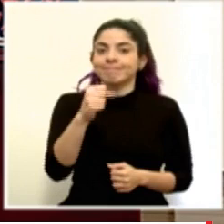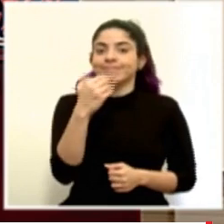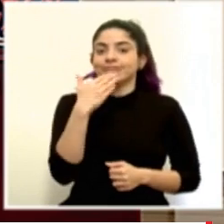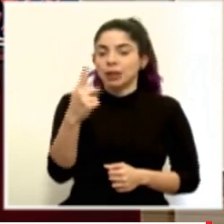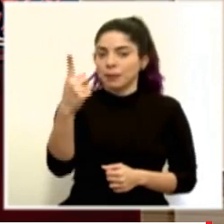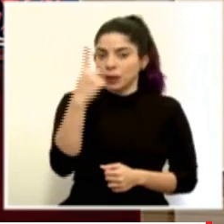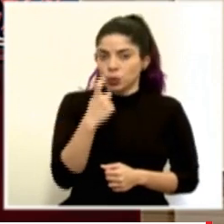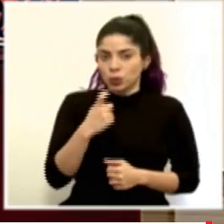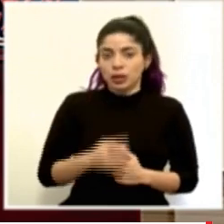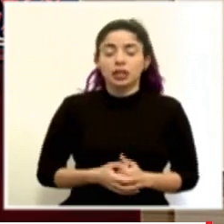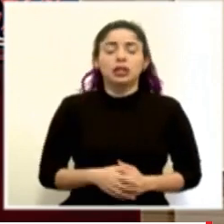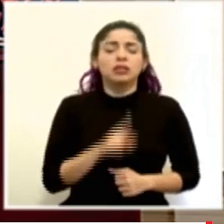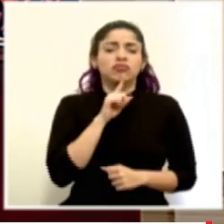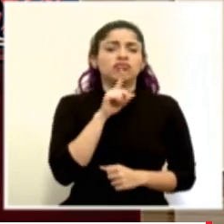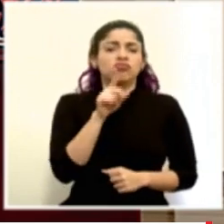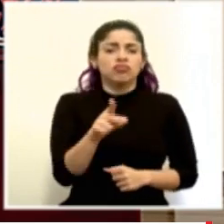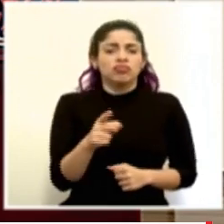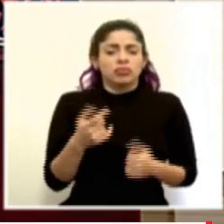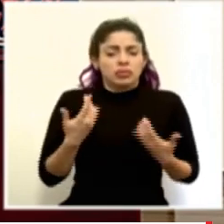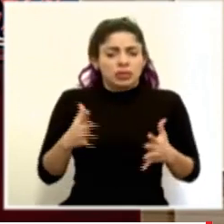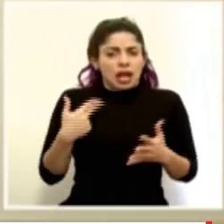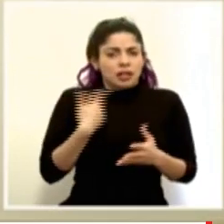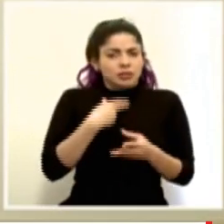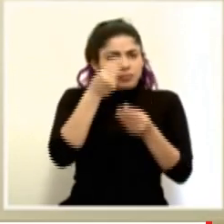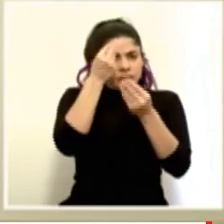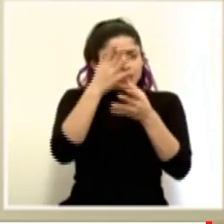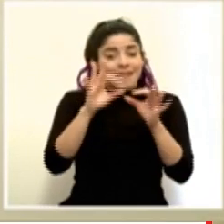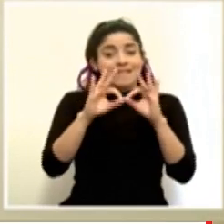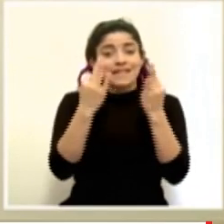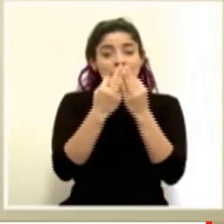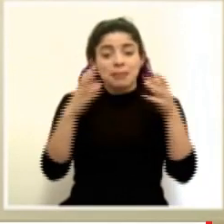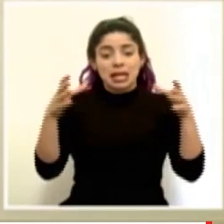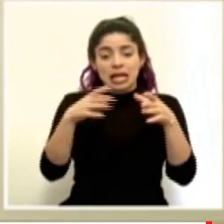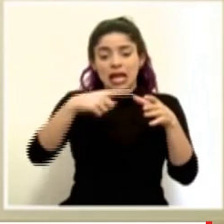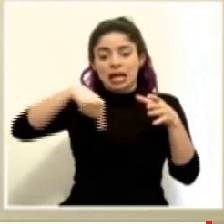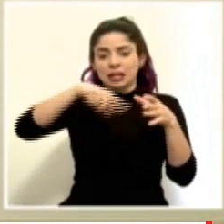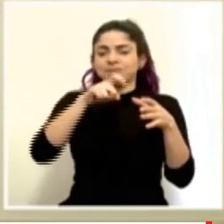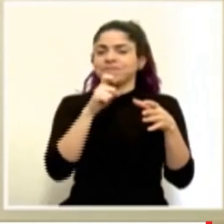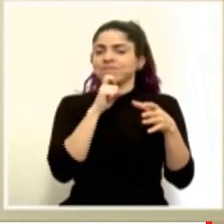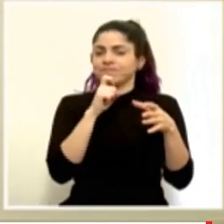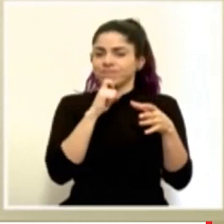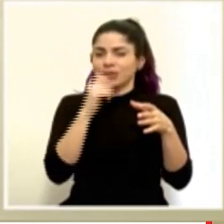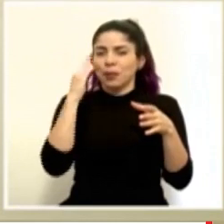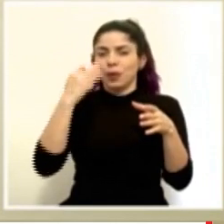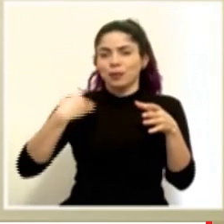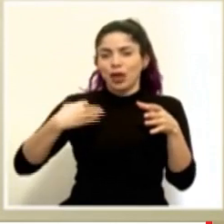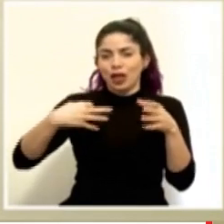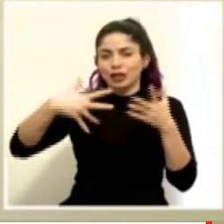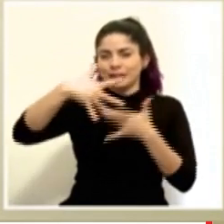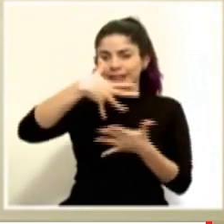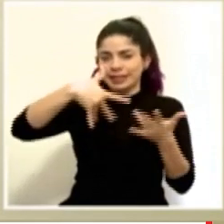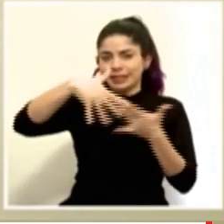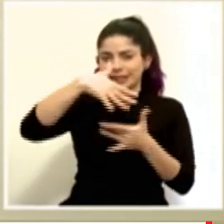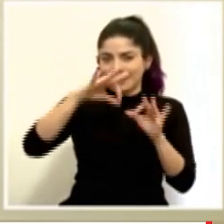muchas gracias por su pregunta. En realidad lo que hemos indicado en el núcleo familiar, pues obviamente es mucho más difícil por el diario compartir,